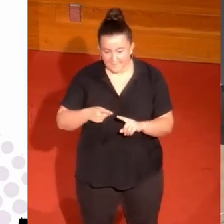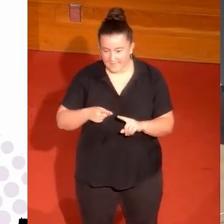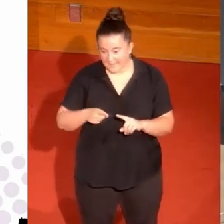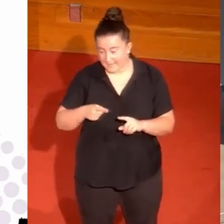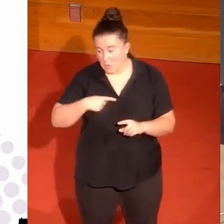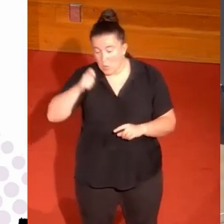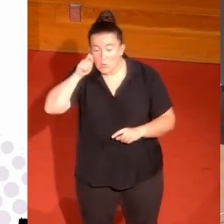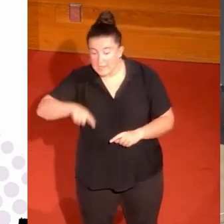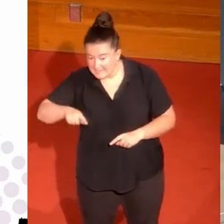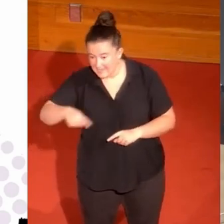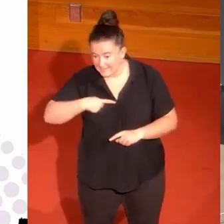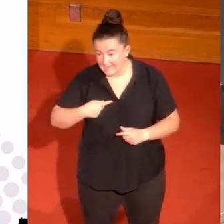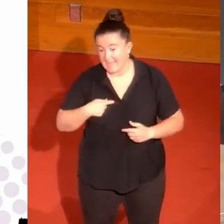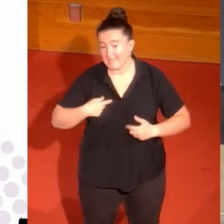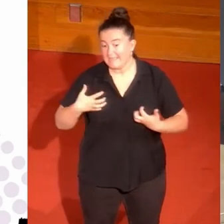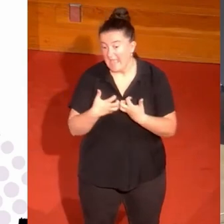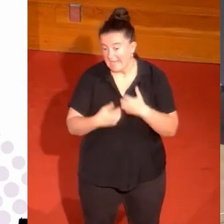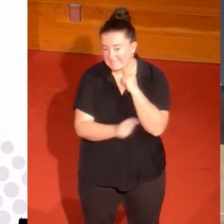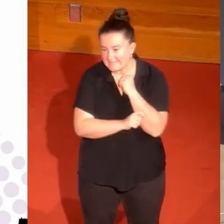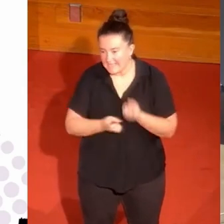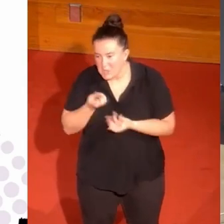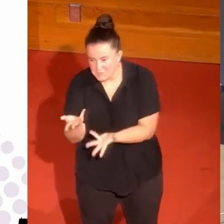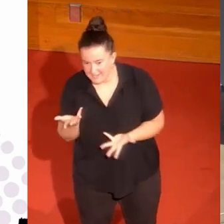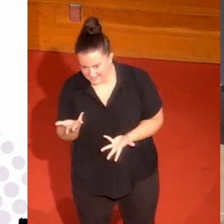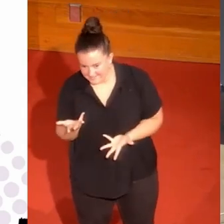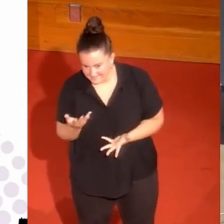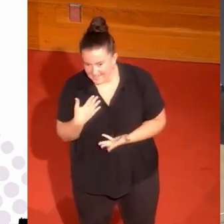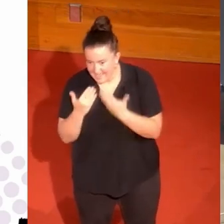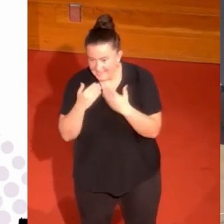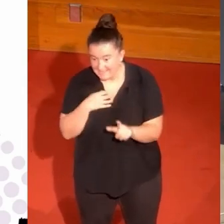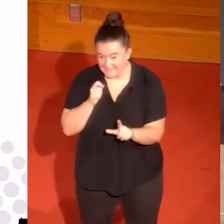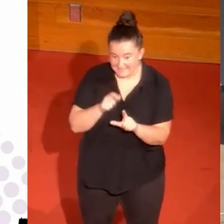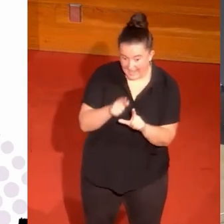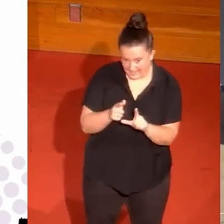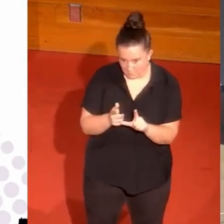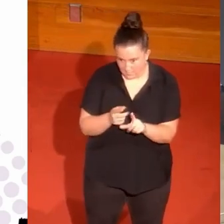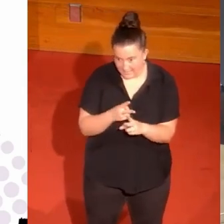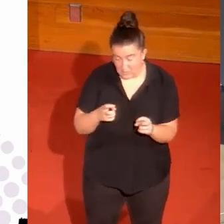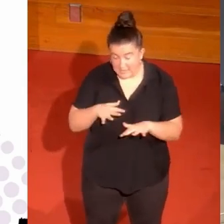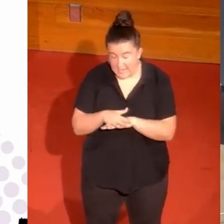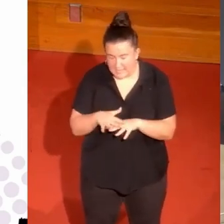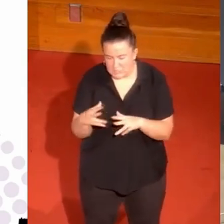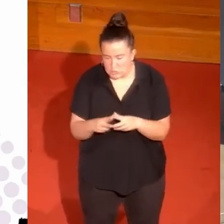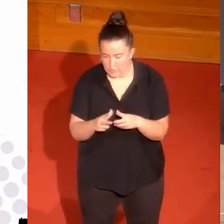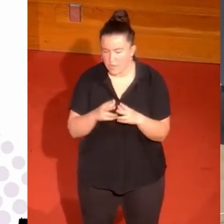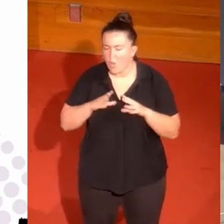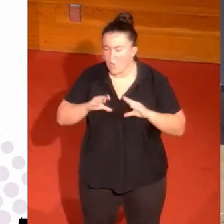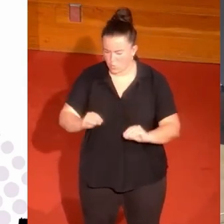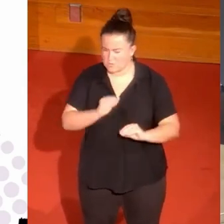Ucrania para comunicar a sus propias tropas Entonces ha sido un una red social pues bastante